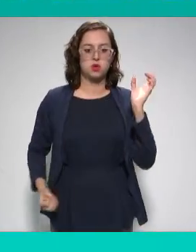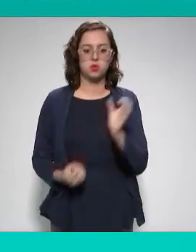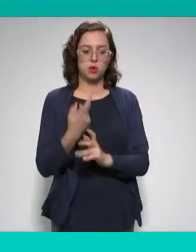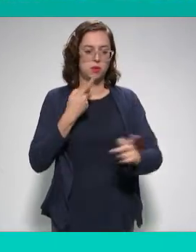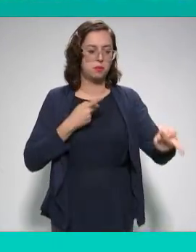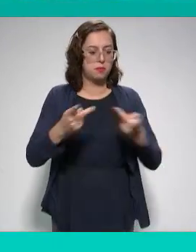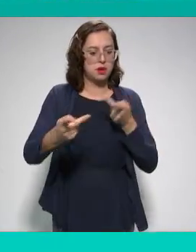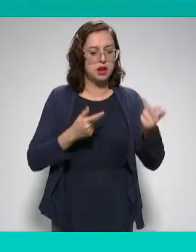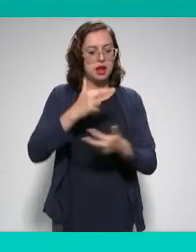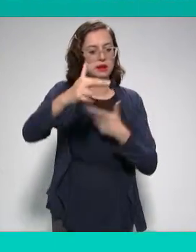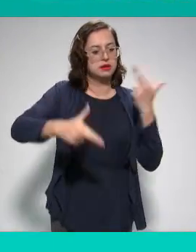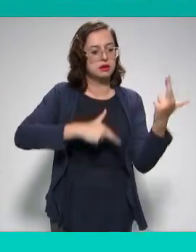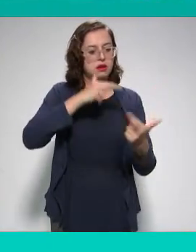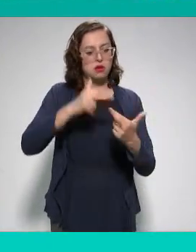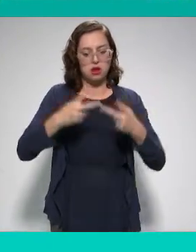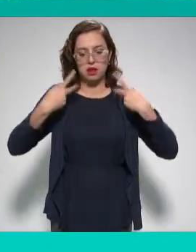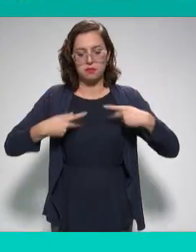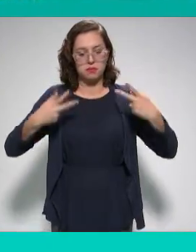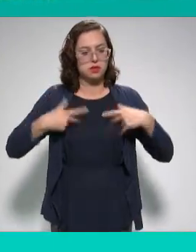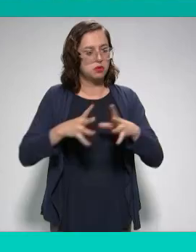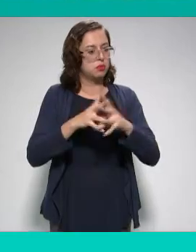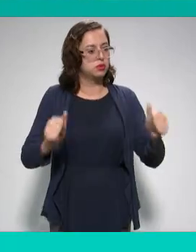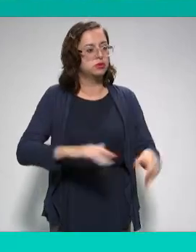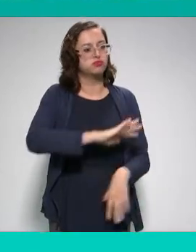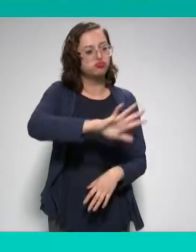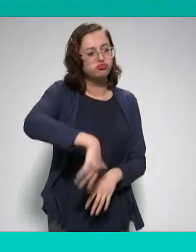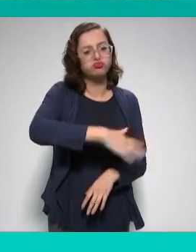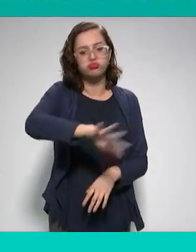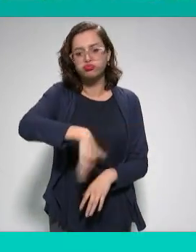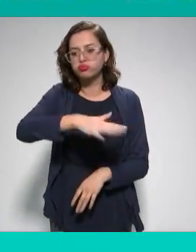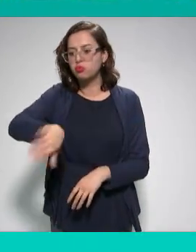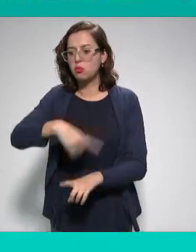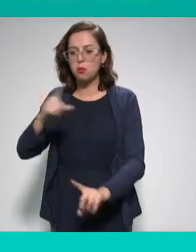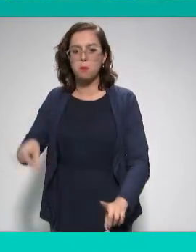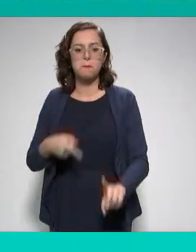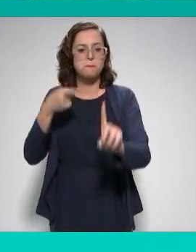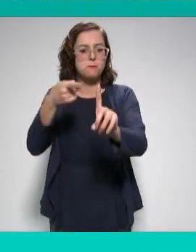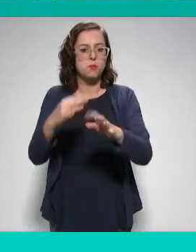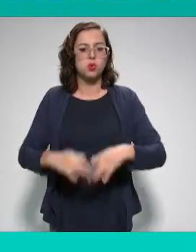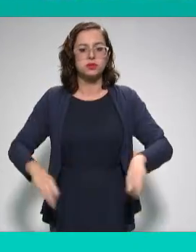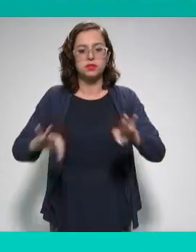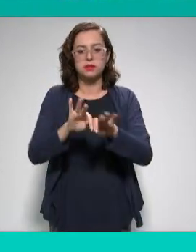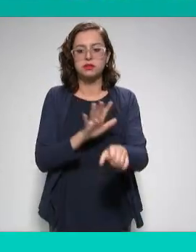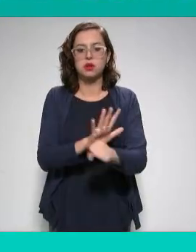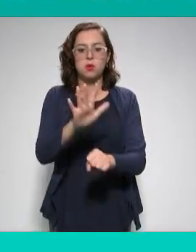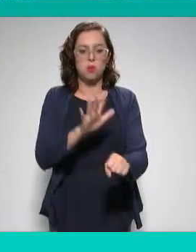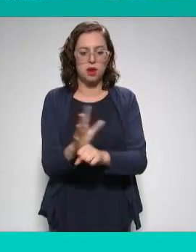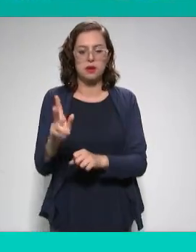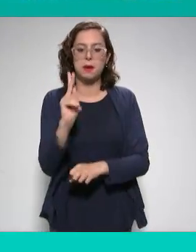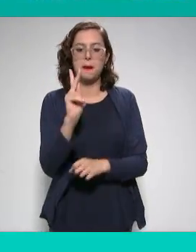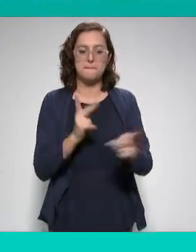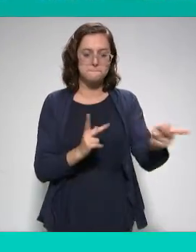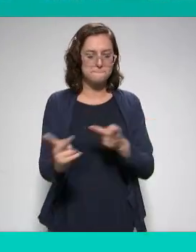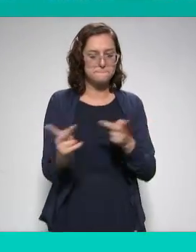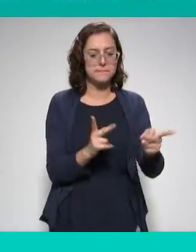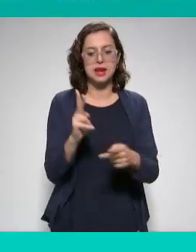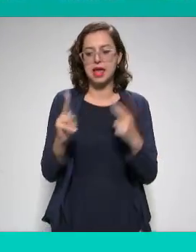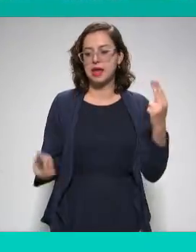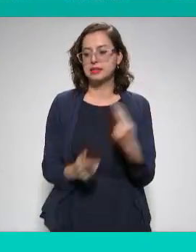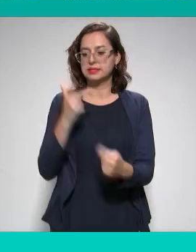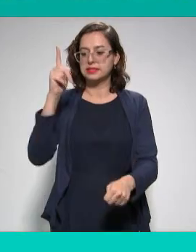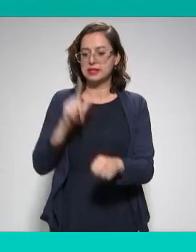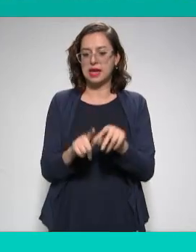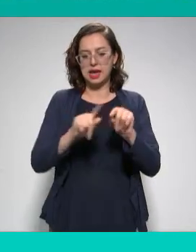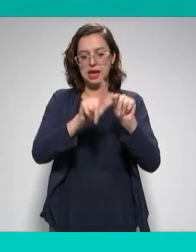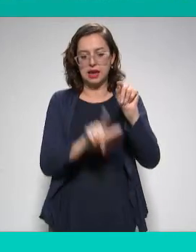regionales de búsqueda de personas desaparecidas como un paso necesario para la elaboración de un plan nacional la emisión de un